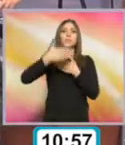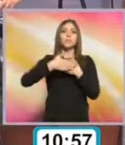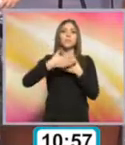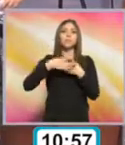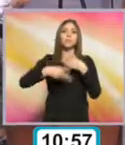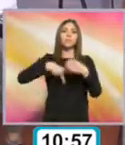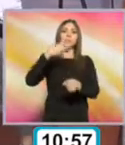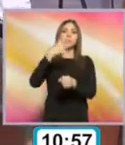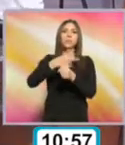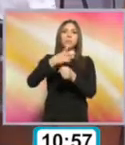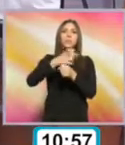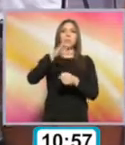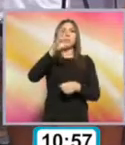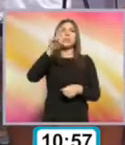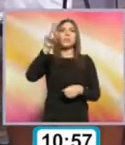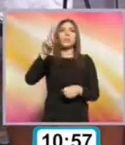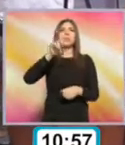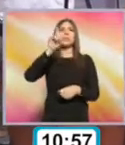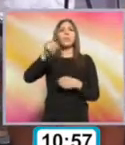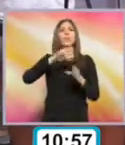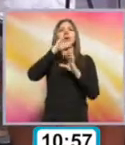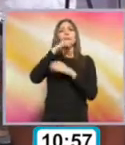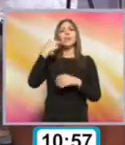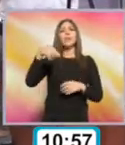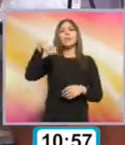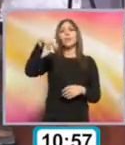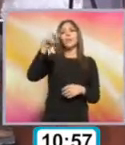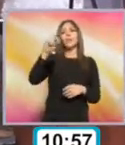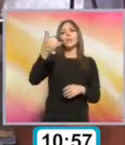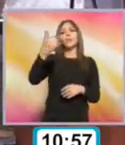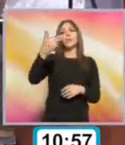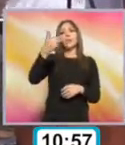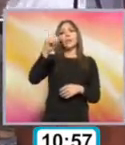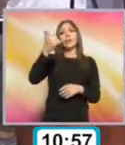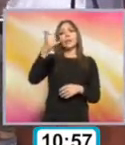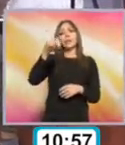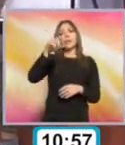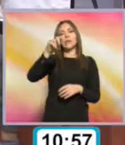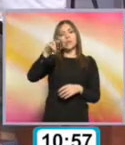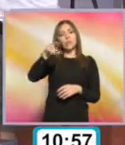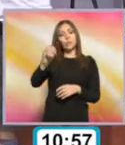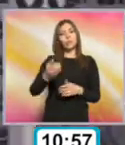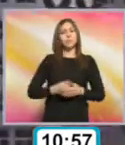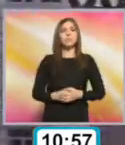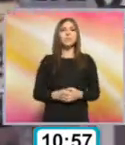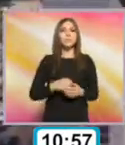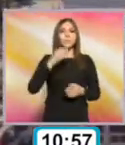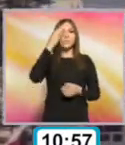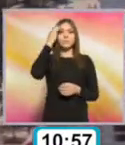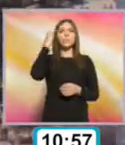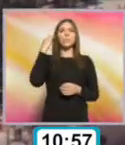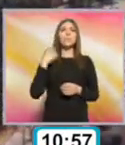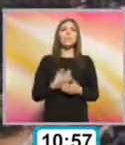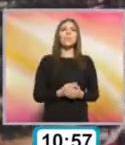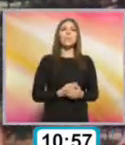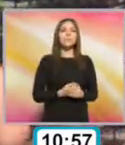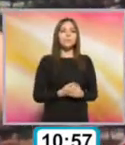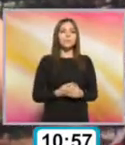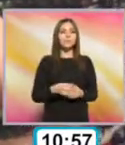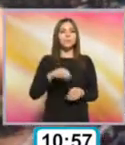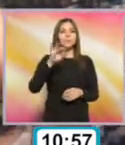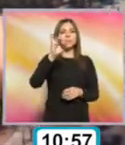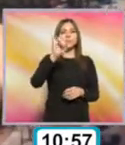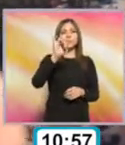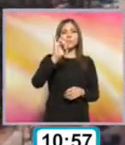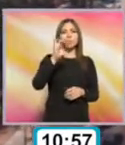material discográfico donde se desprende el sencillo No Hay Interruptor. ¿No es así? Cuéntanos. Sí, es una